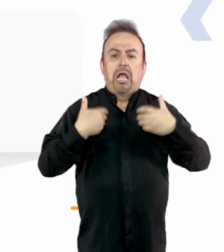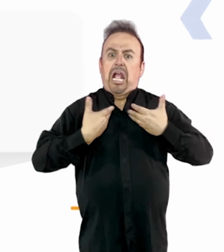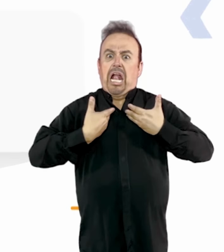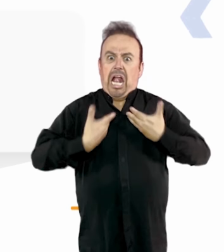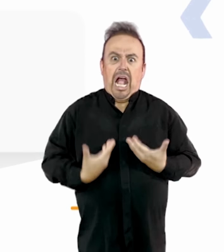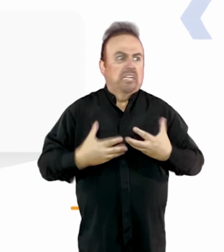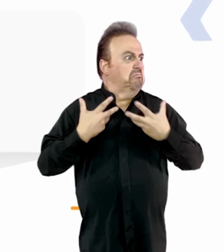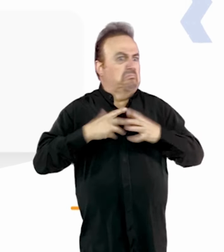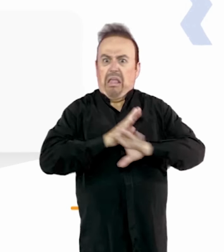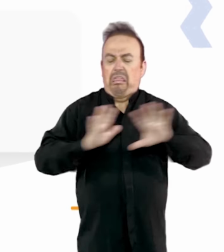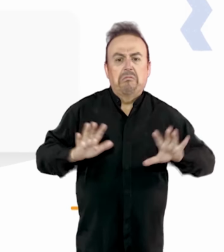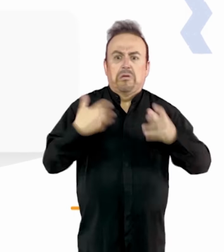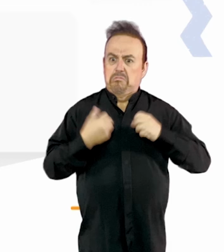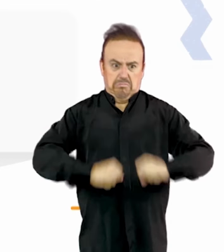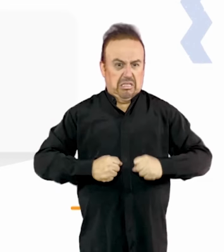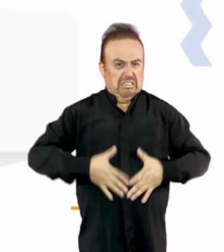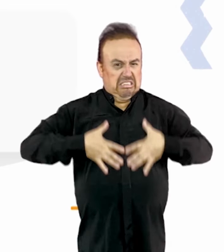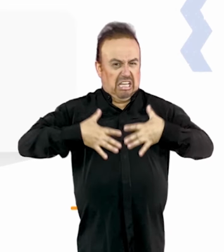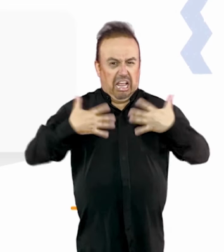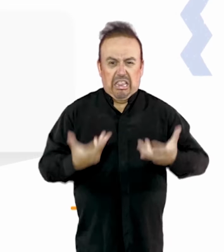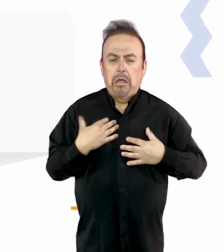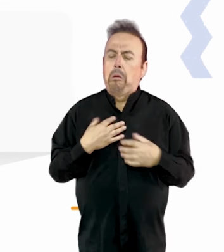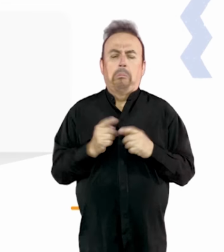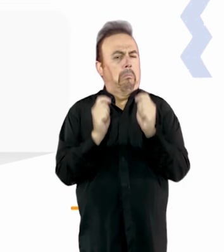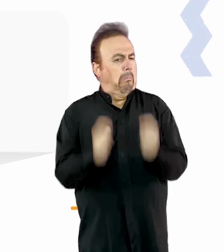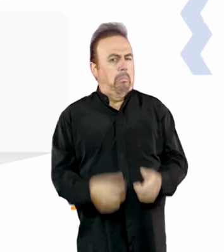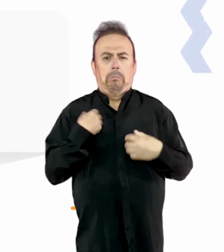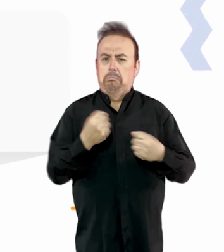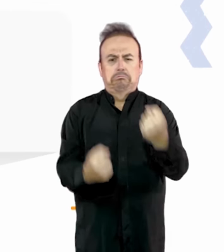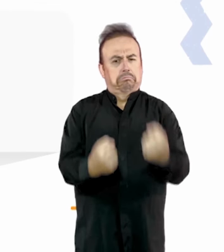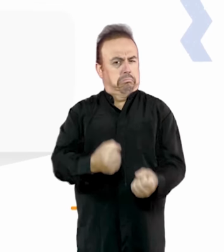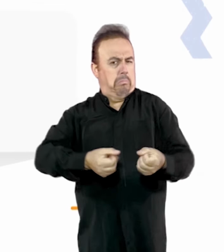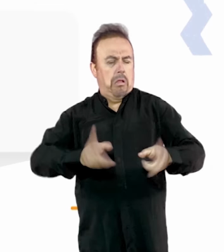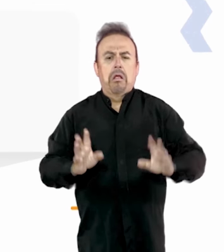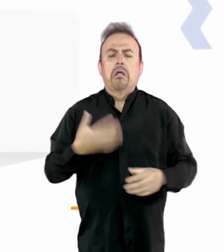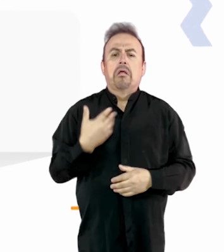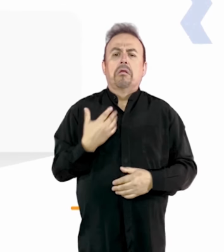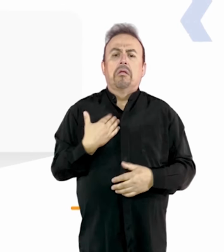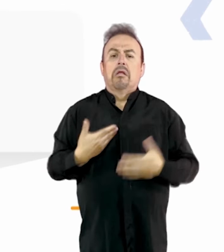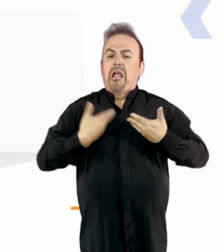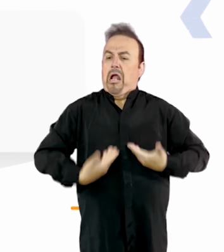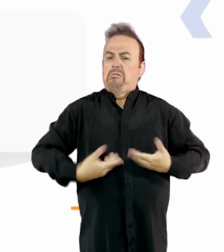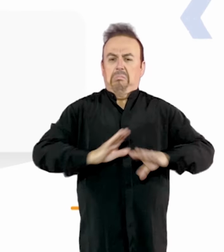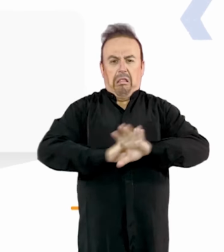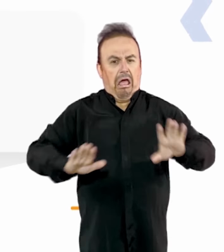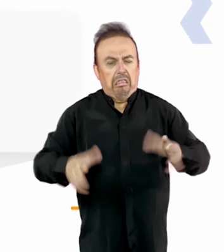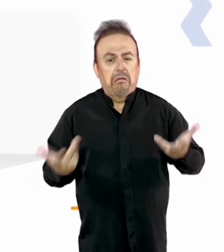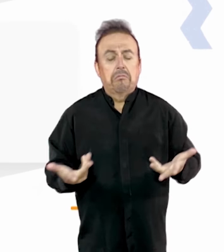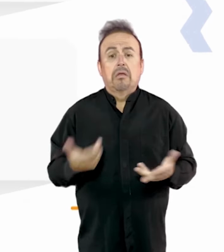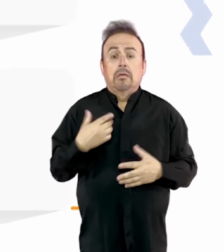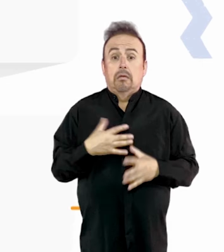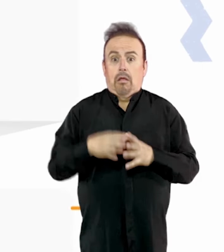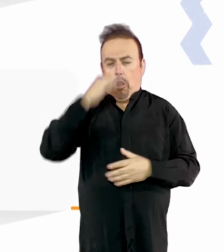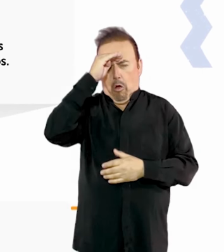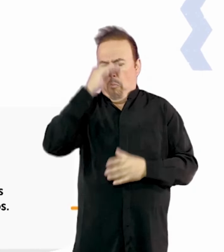reacciones violentas. Ello hace que se sientan especialmente capacitados para la conducción, disminuye la sensación de fatiga y produce